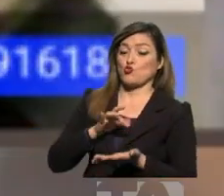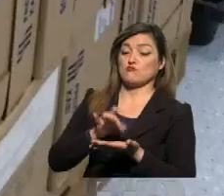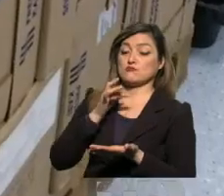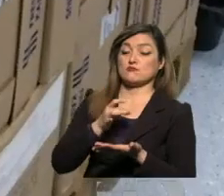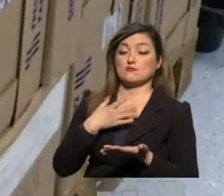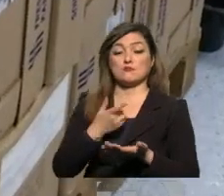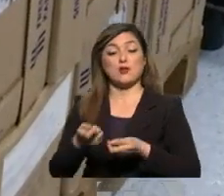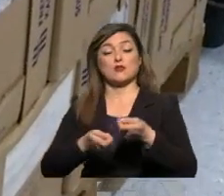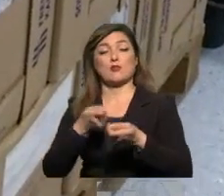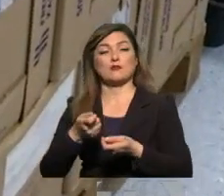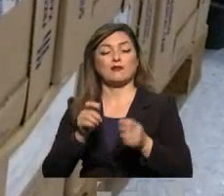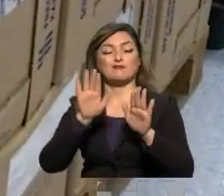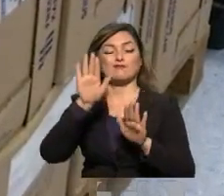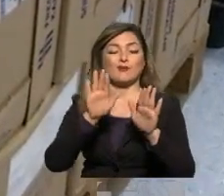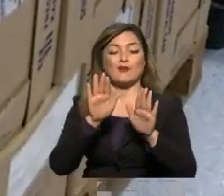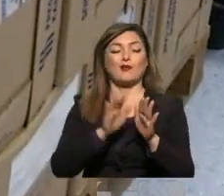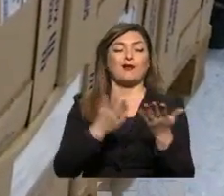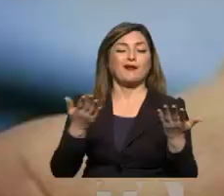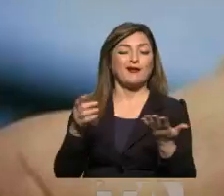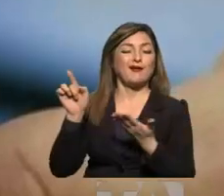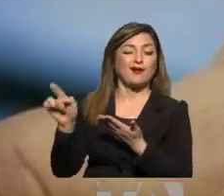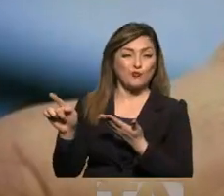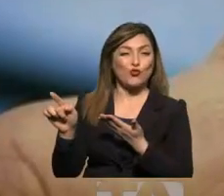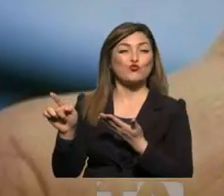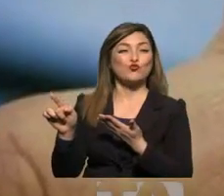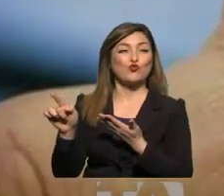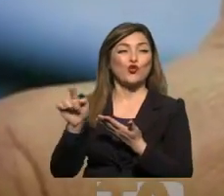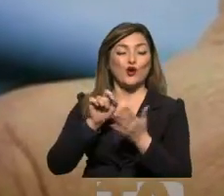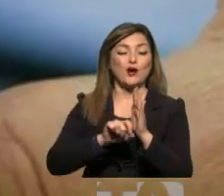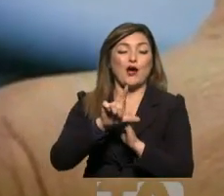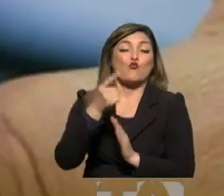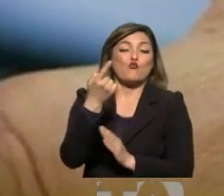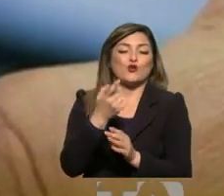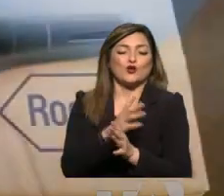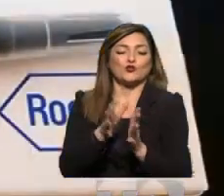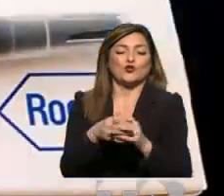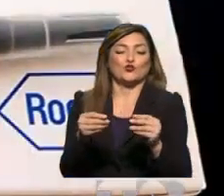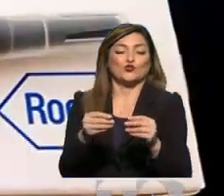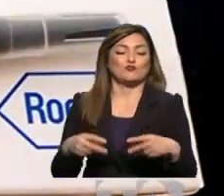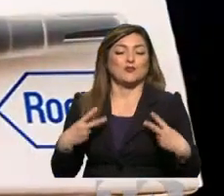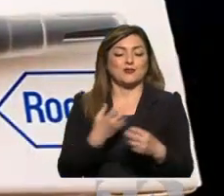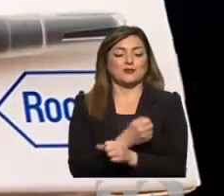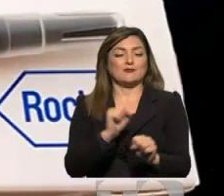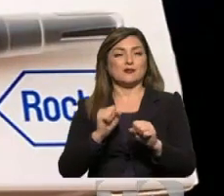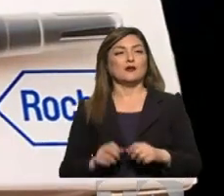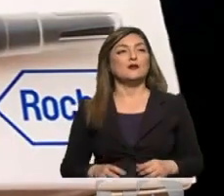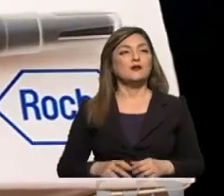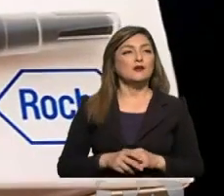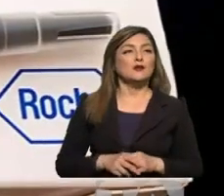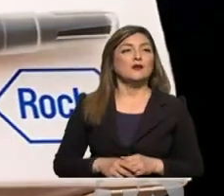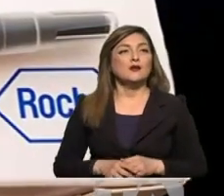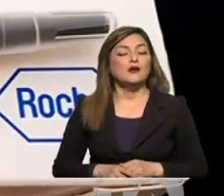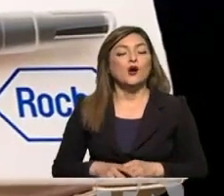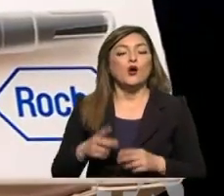muñoz casi eso bastaba una medicina que en aquel momento se veía como única alternativa de vida la tierra el